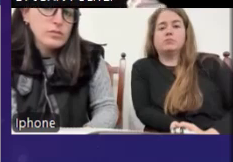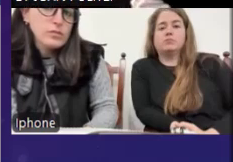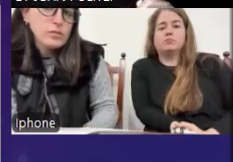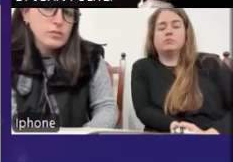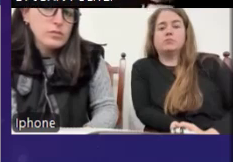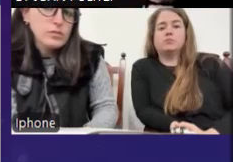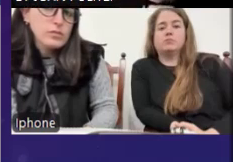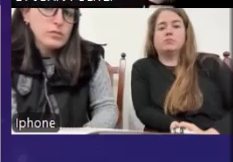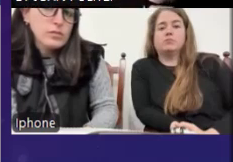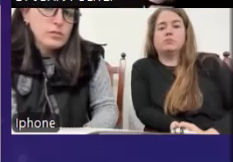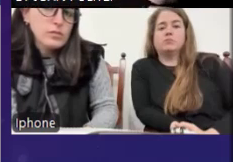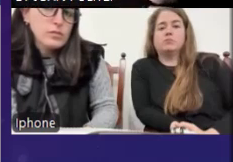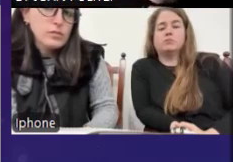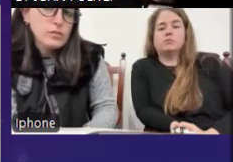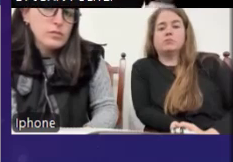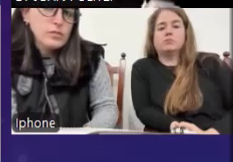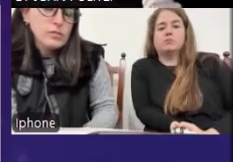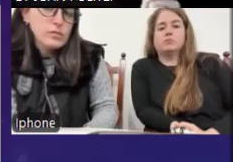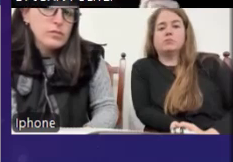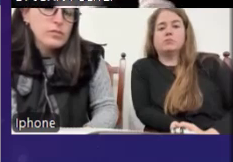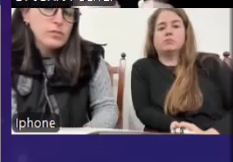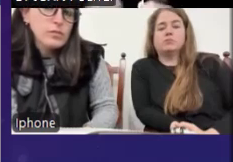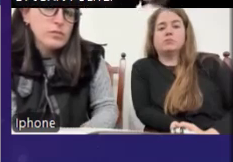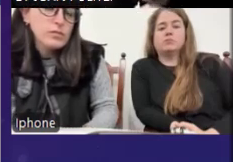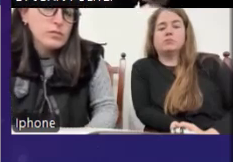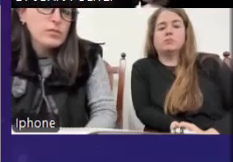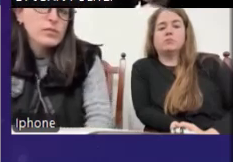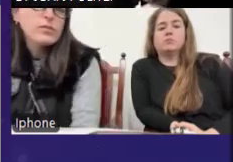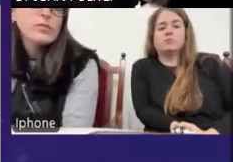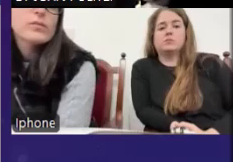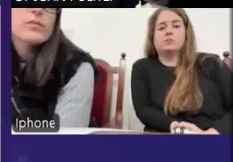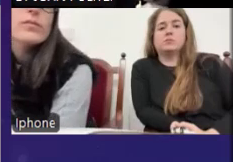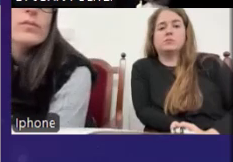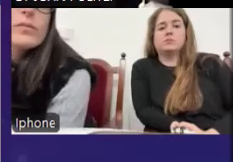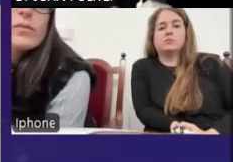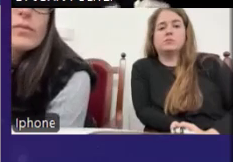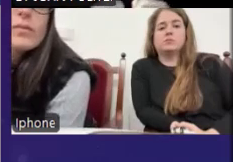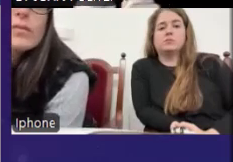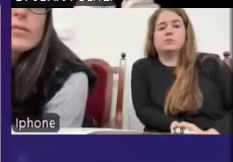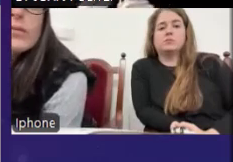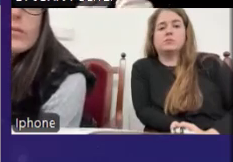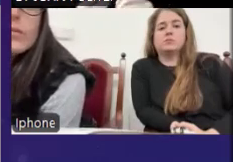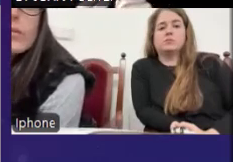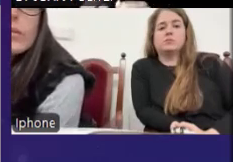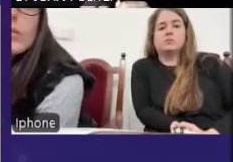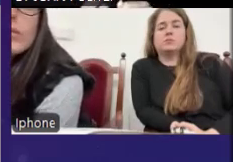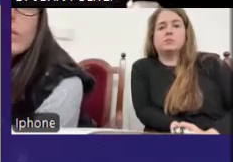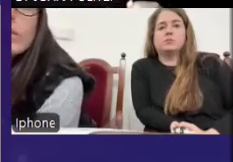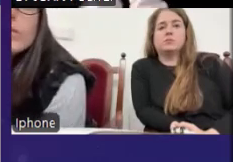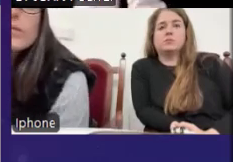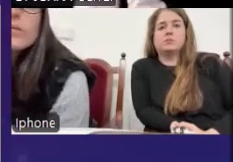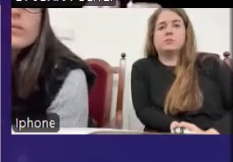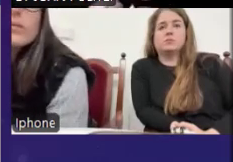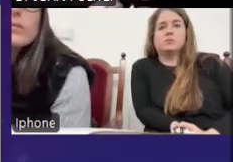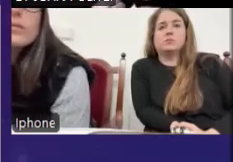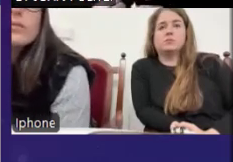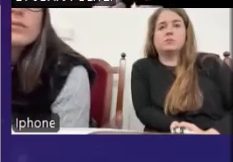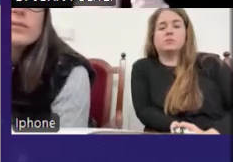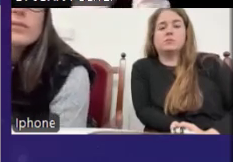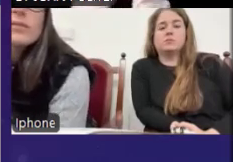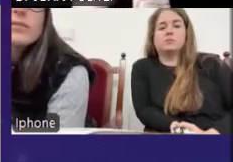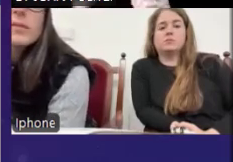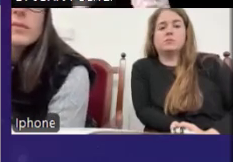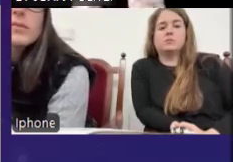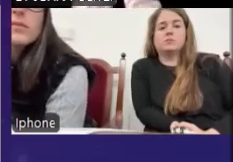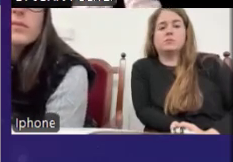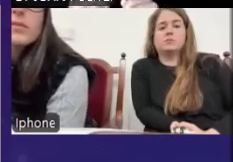sangre, reconoce a las células del hígado y se mete adentro del hígado. De ahora en más va a ser ese hígado que